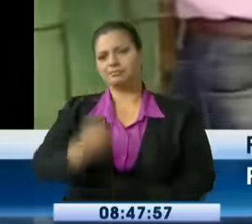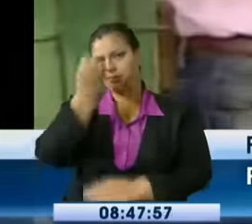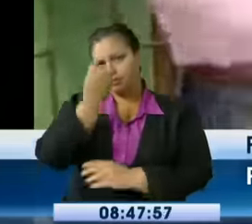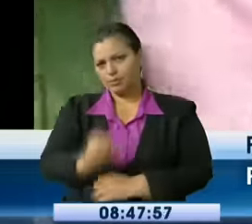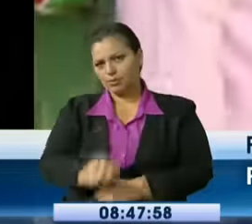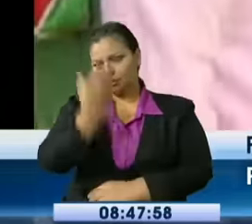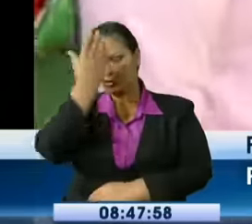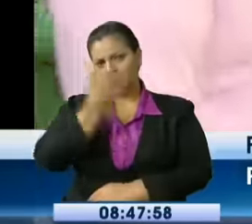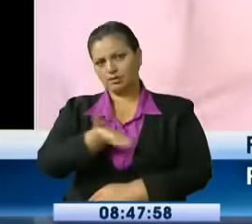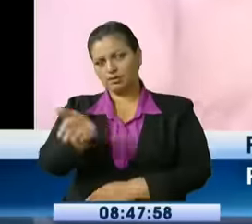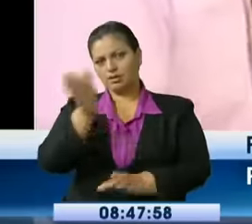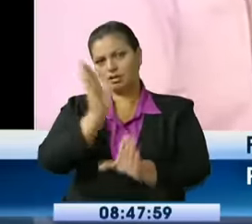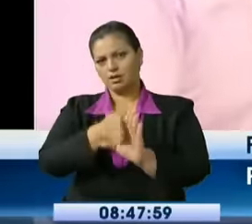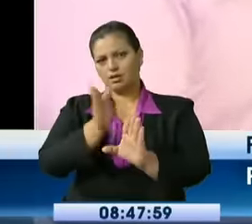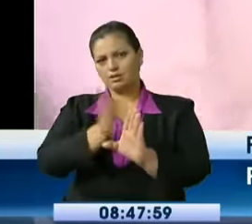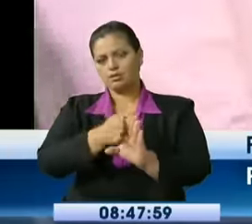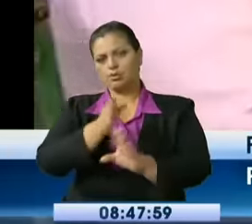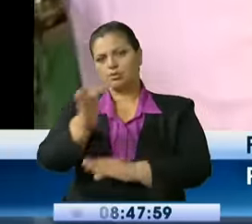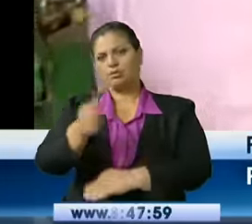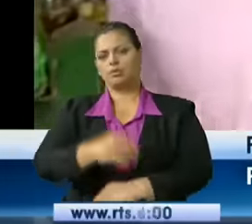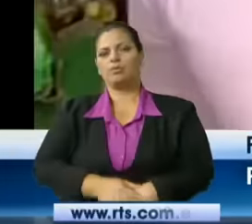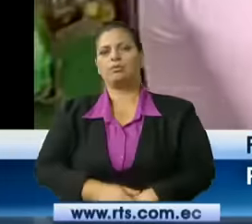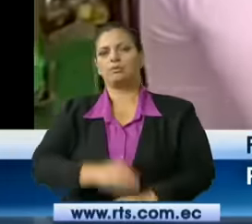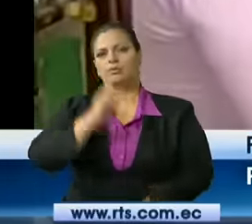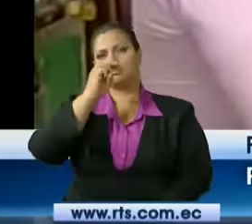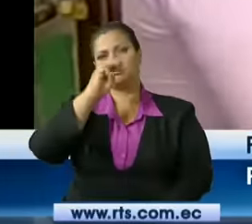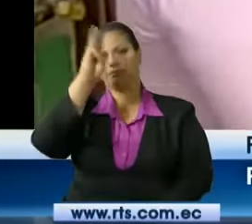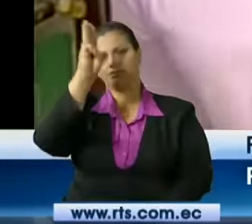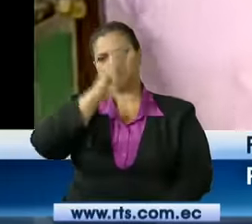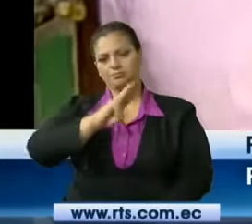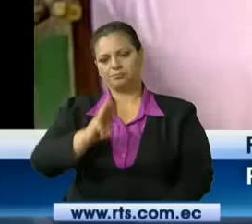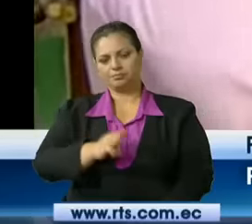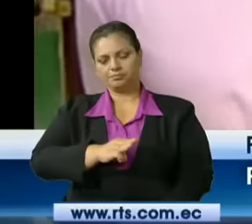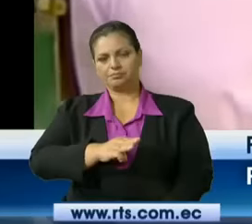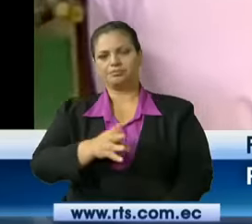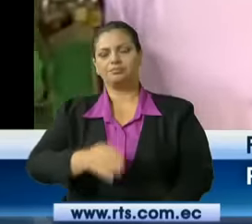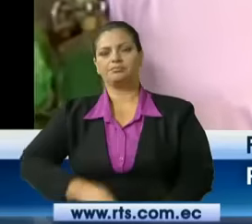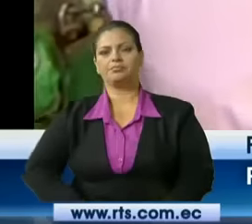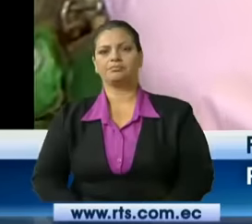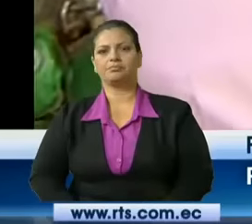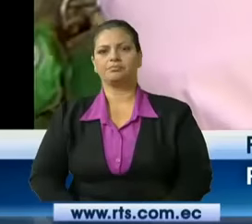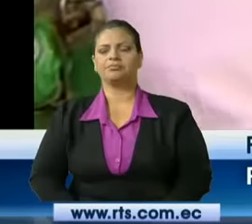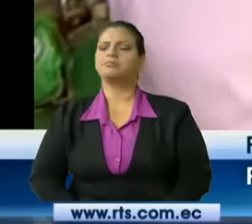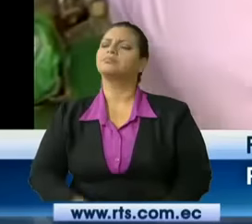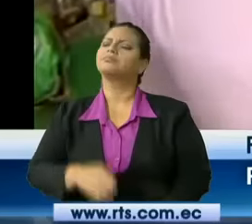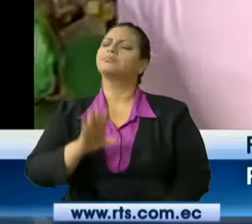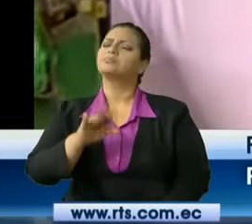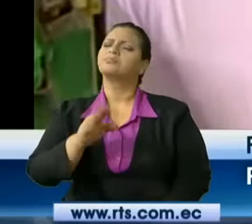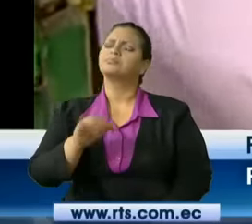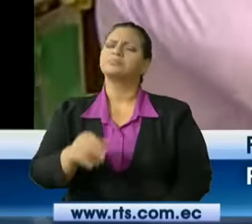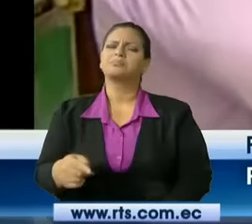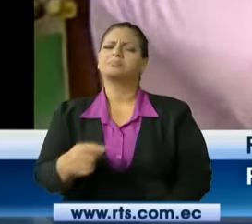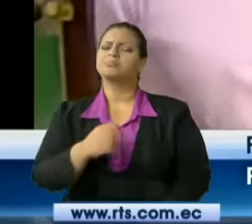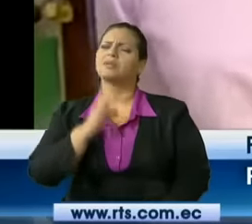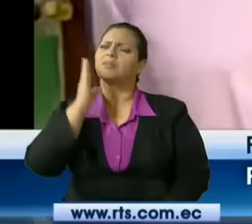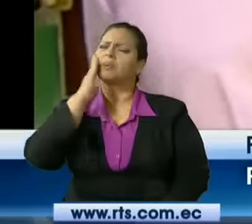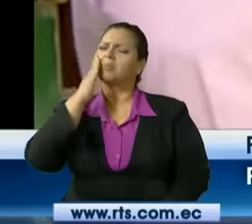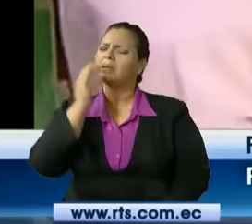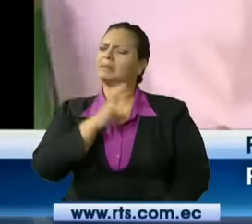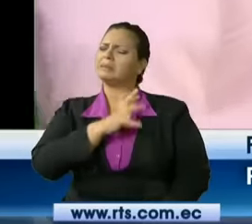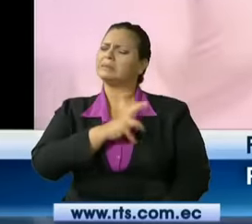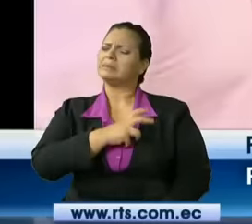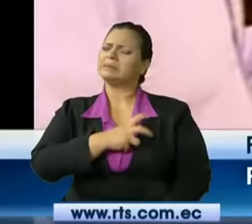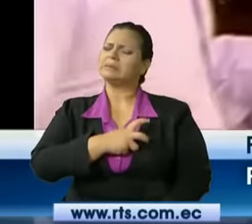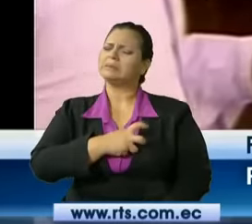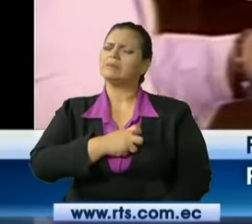Psicólogo del Ministerio de Salud. ¿Qué tipo de tratamiento o terapia se le empieza a dar a esta